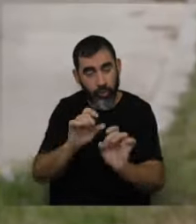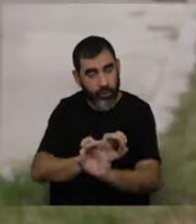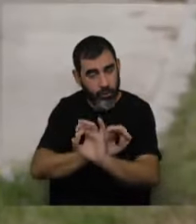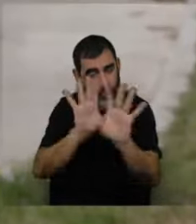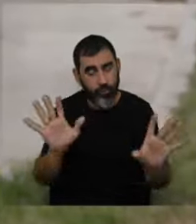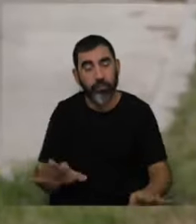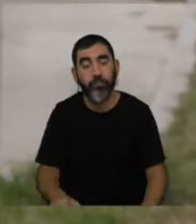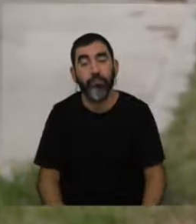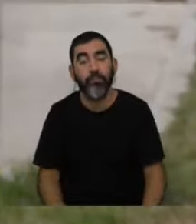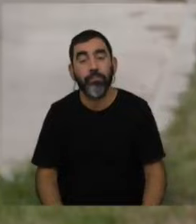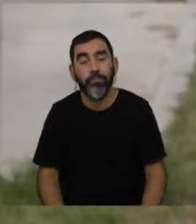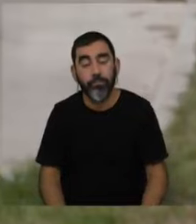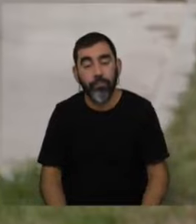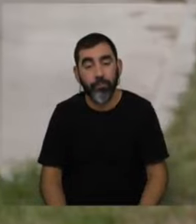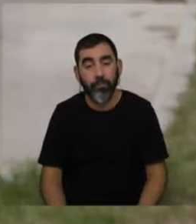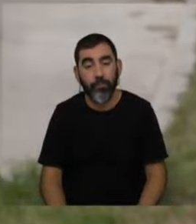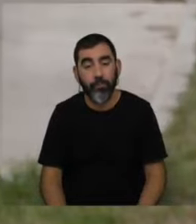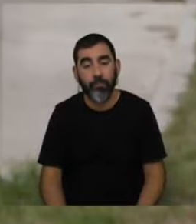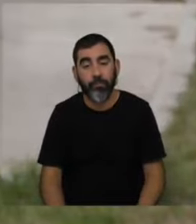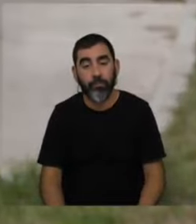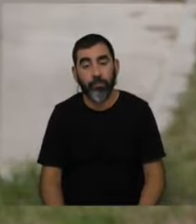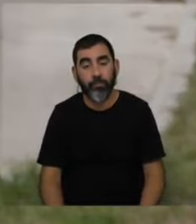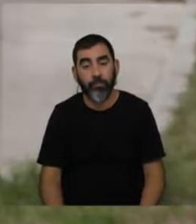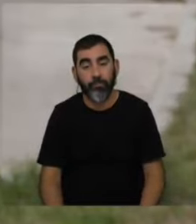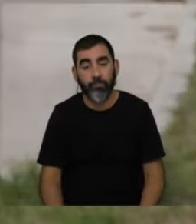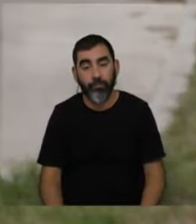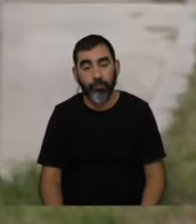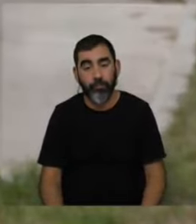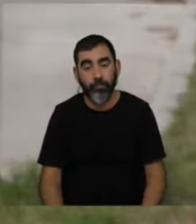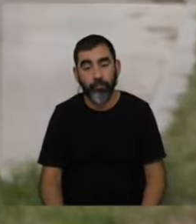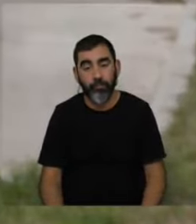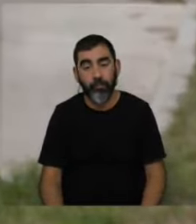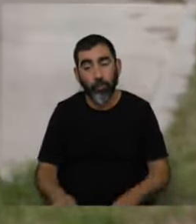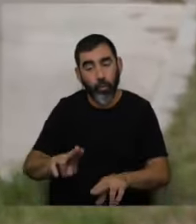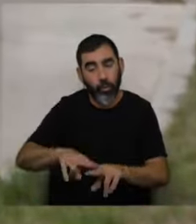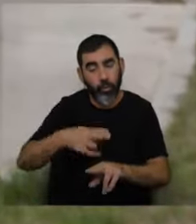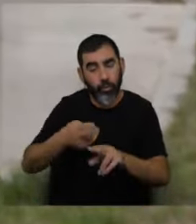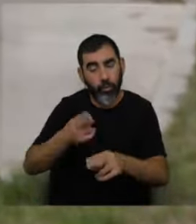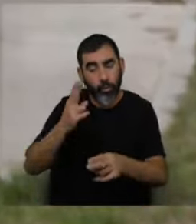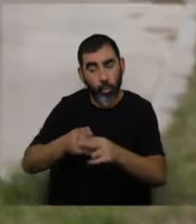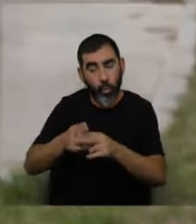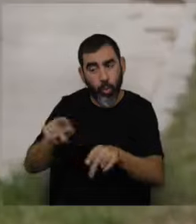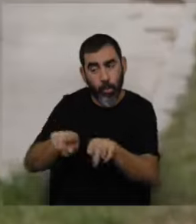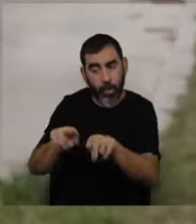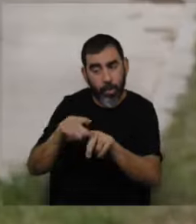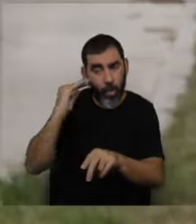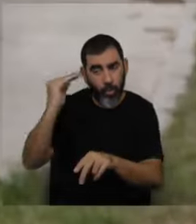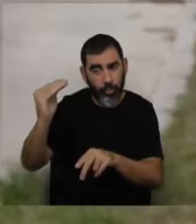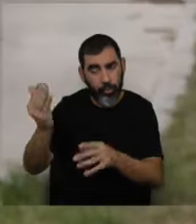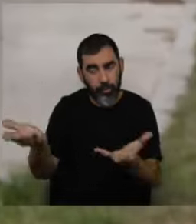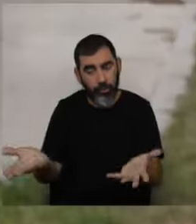y y como corresponde que cuando ellos observan que vuelve a salir el nombre de este docente